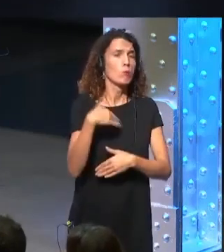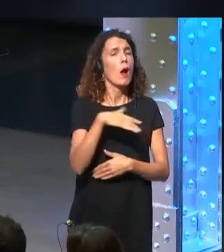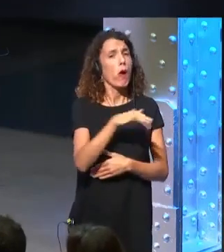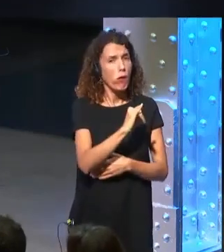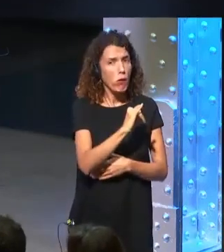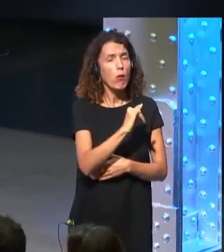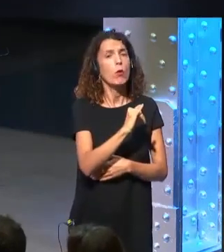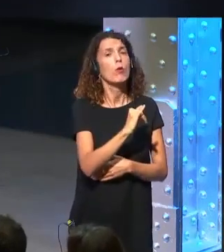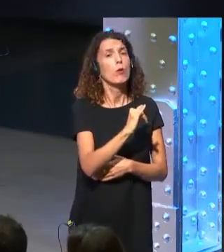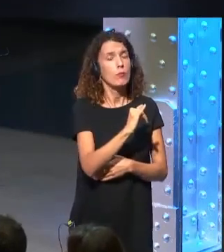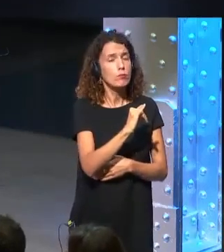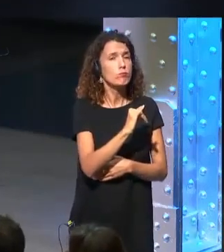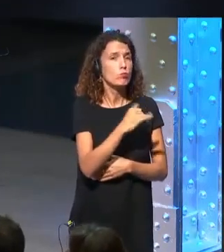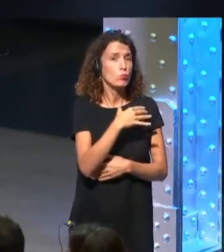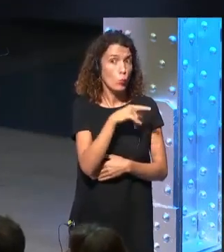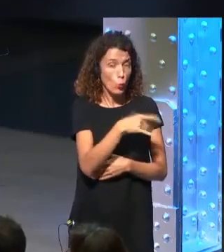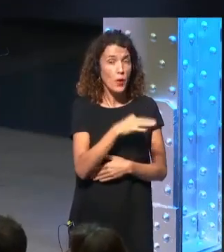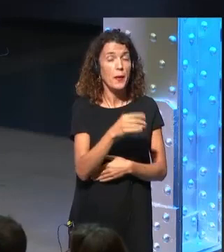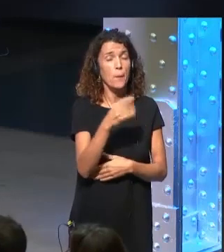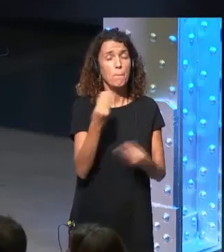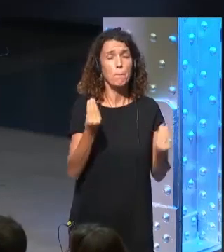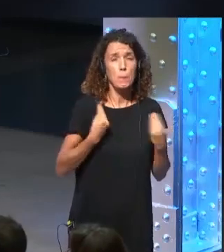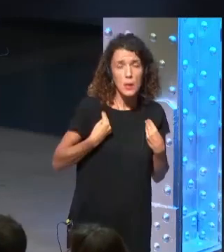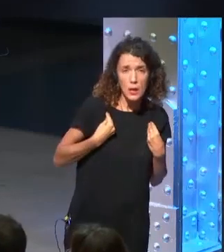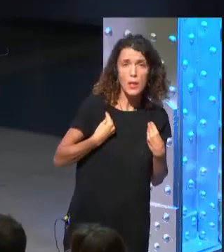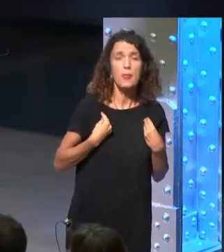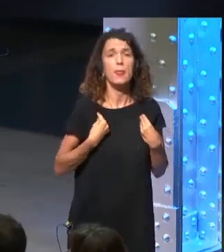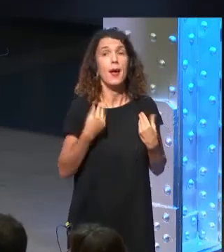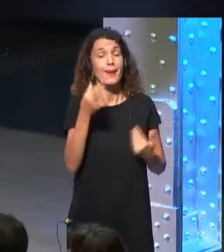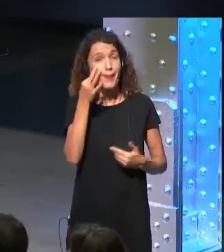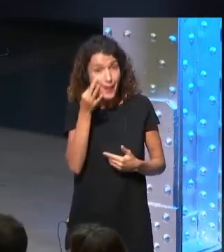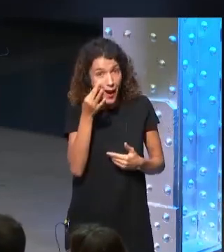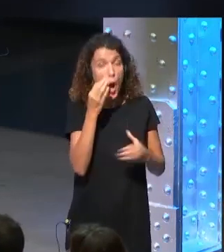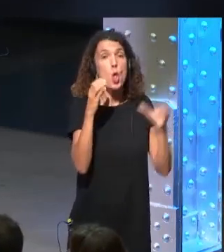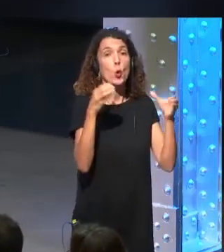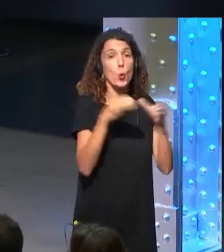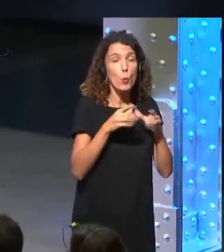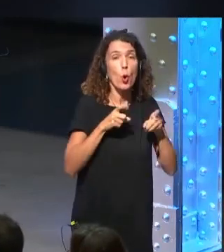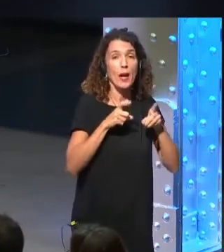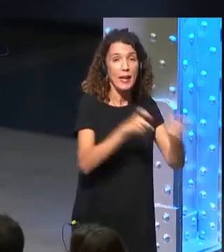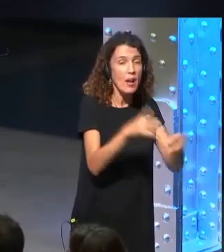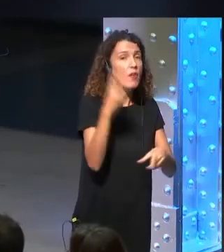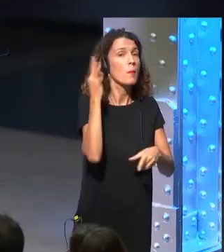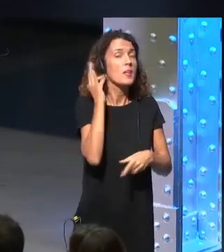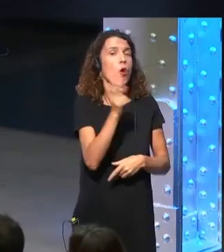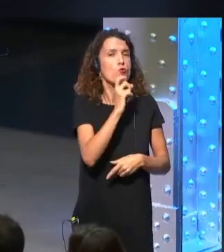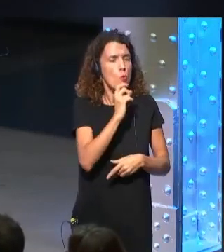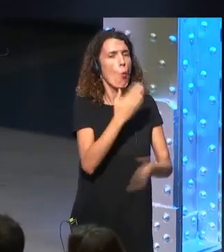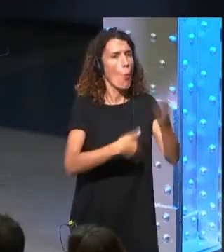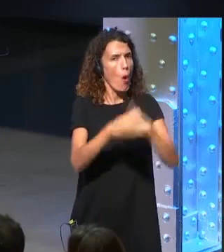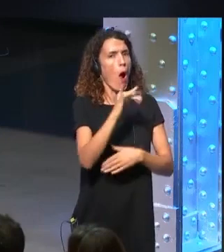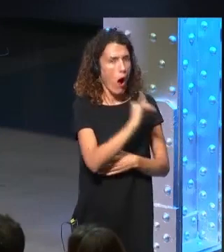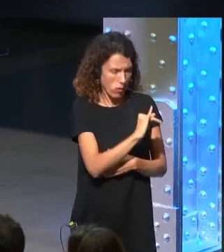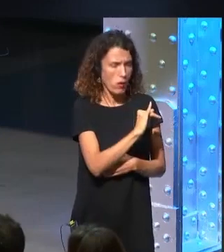de todas estas cosas, de cómo era la vida real de las guerreras femeninas.